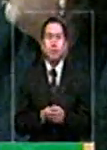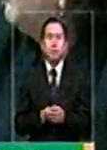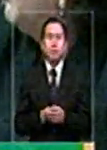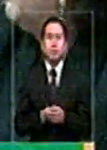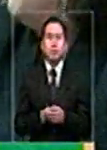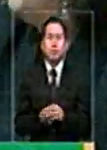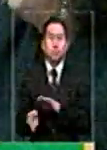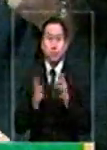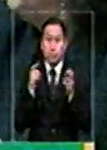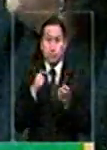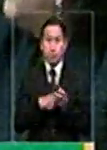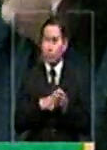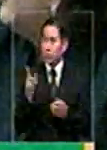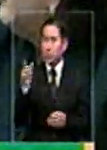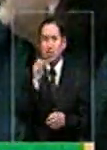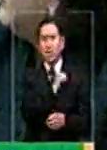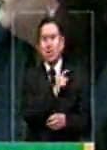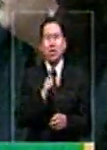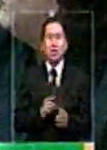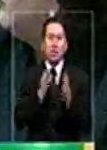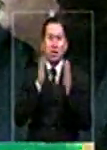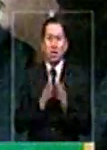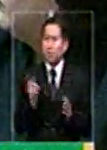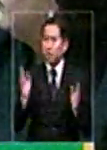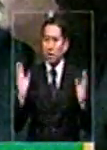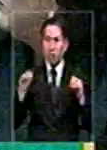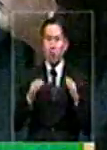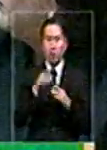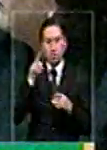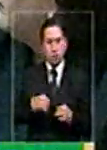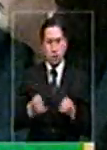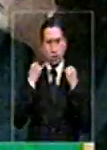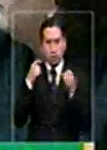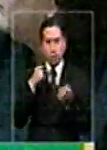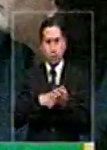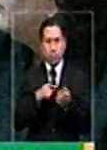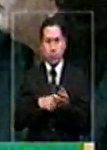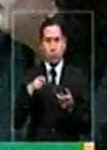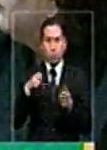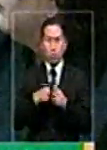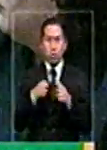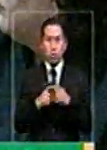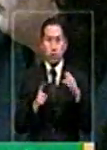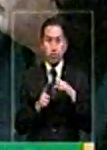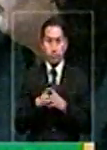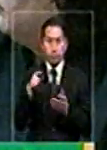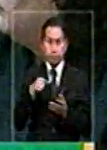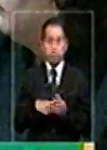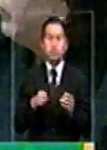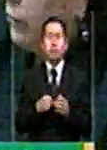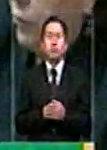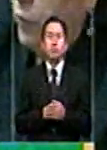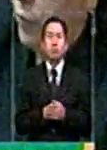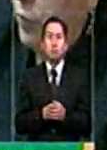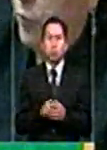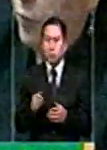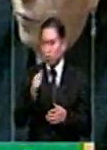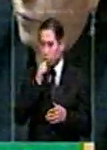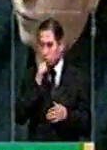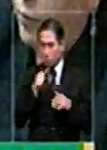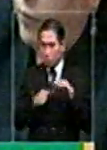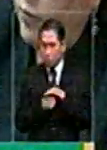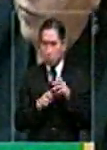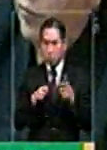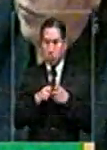Al respecto, el alcalde Revilla debe rendir cuentas sobre este caso de posible corrupción ante